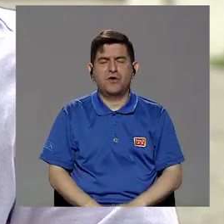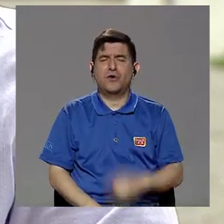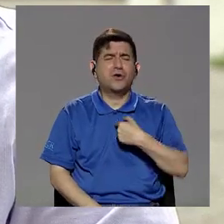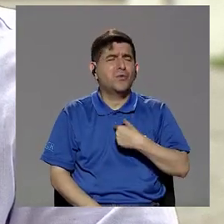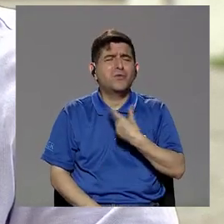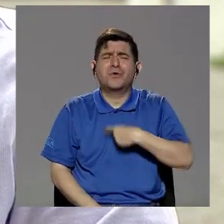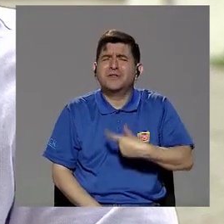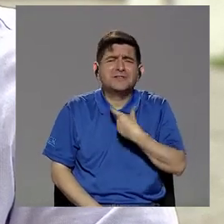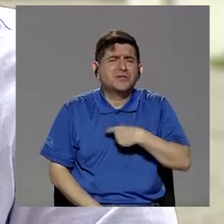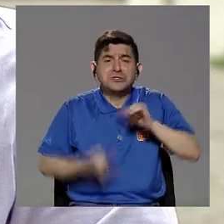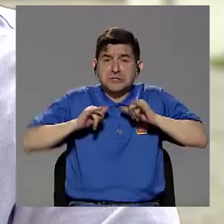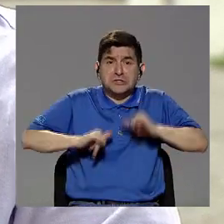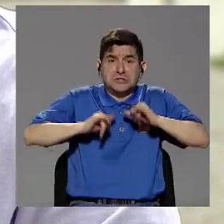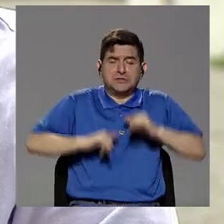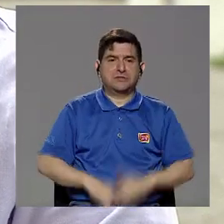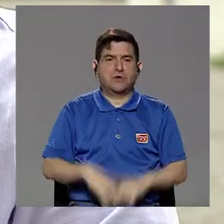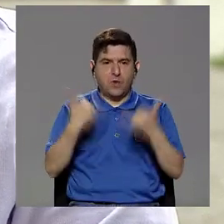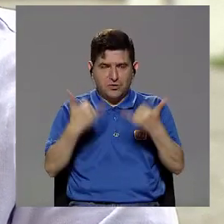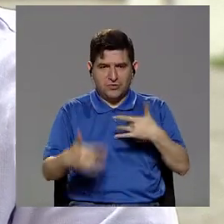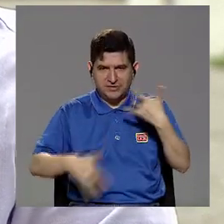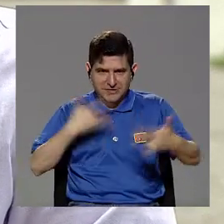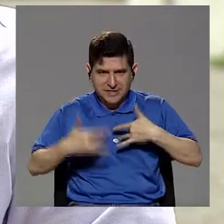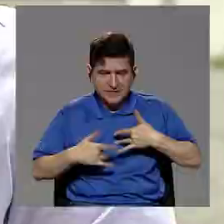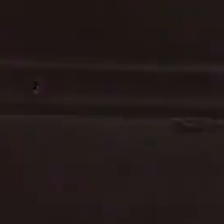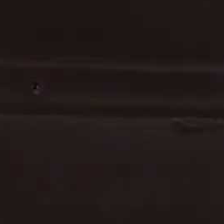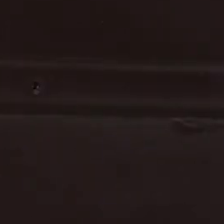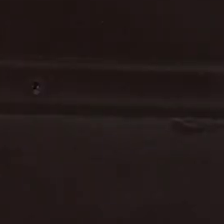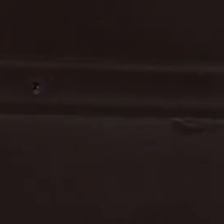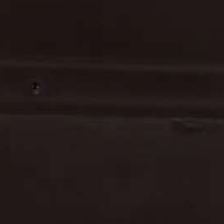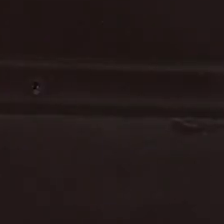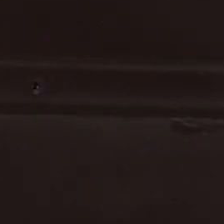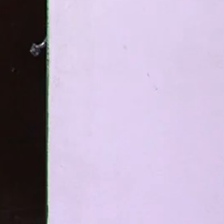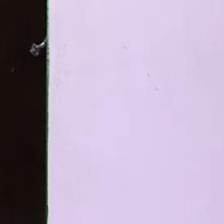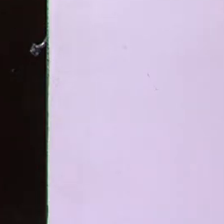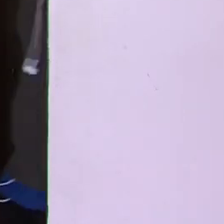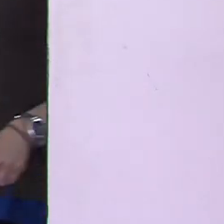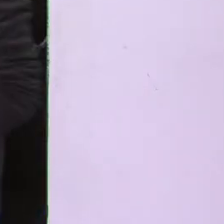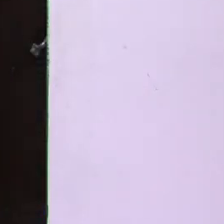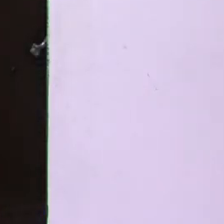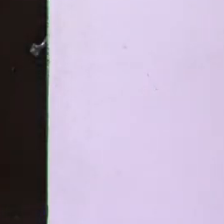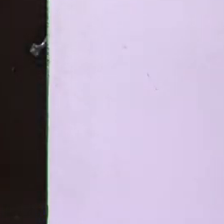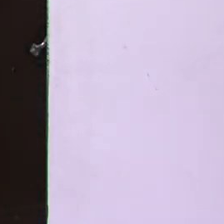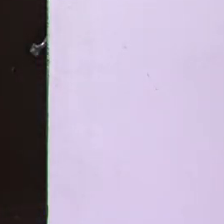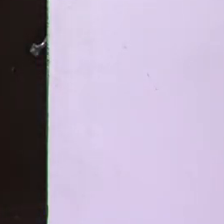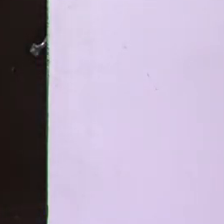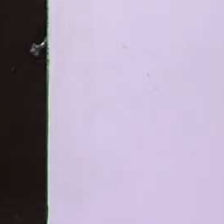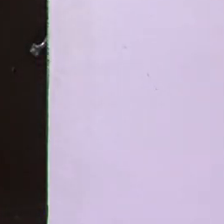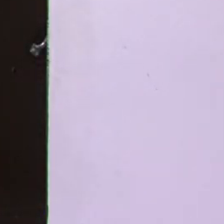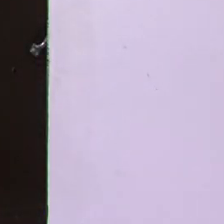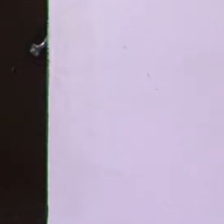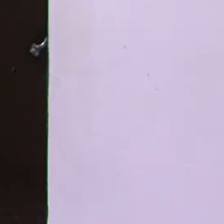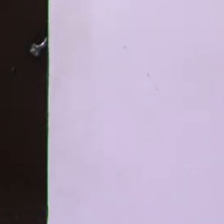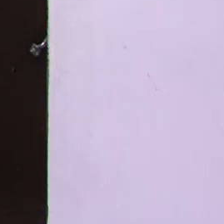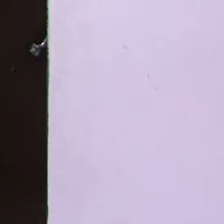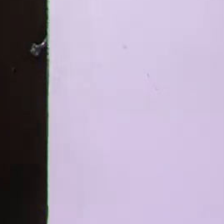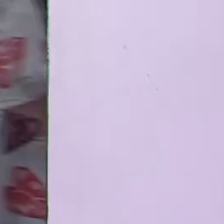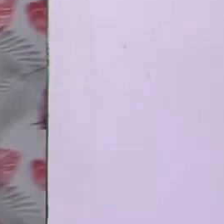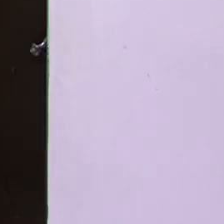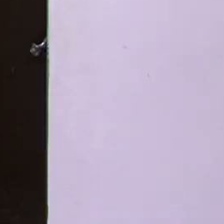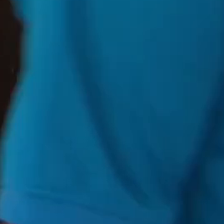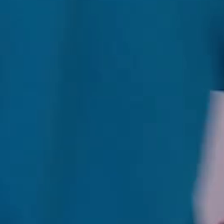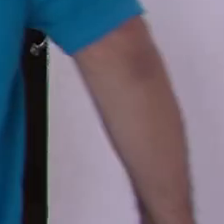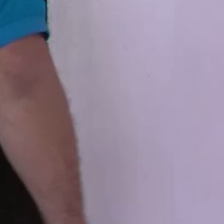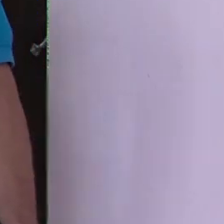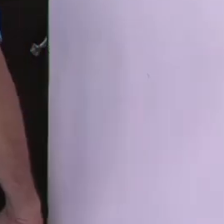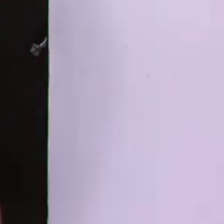que le den muchas ganas de orinar y apenas tenga ganas de orinar, que vaya y orine. Muchas veces hay pacientes que se han aguantado tanto las ganas de orinar, que